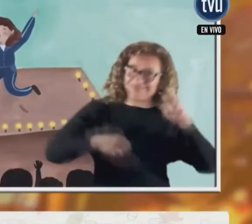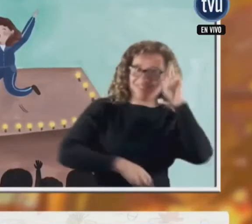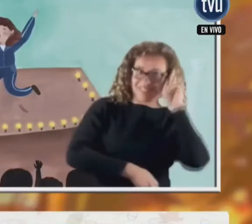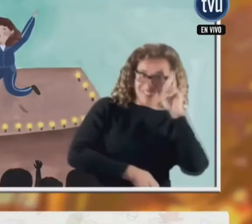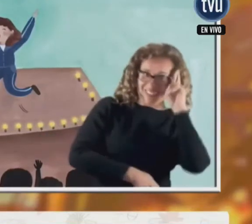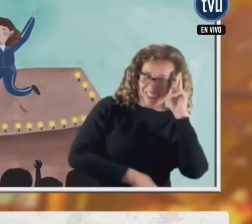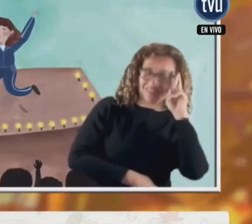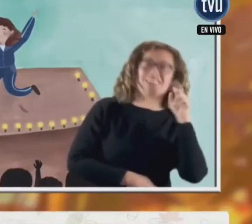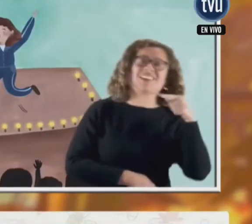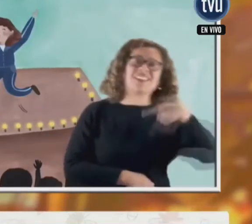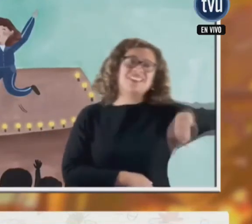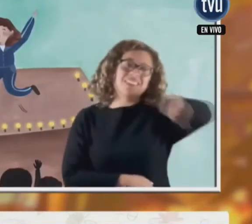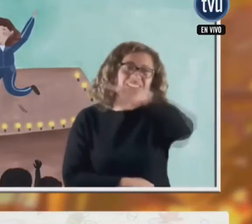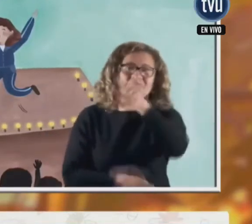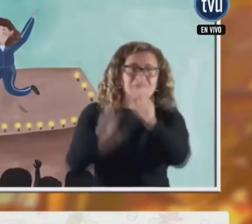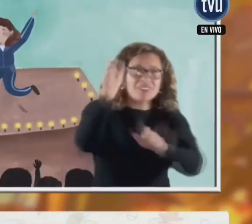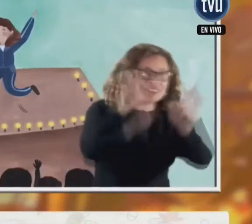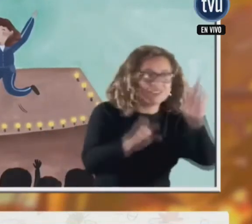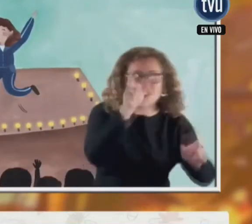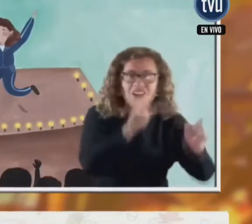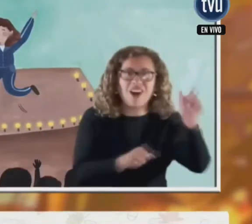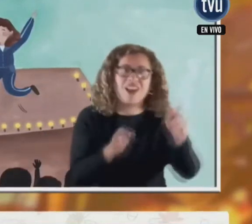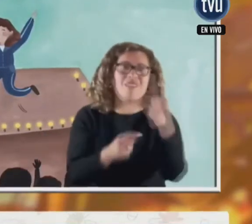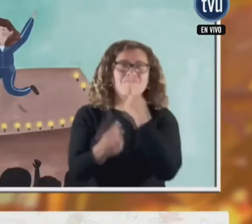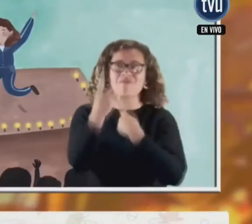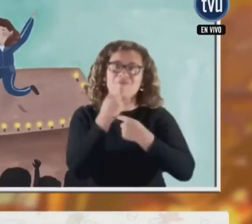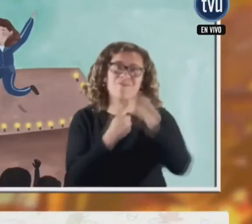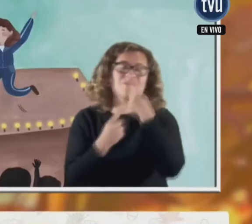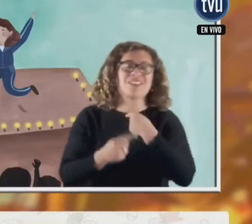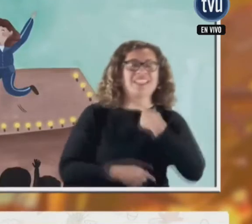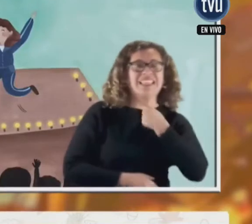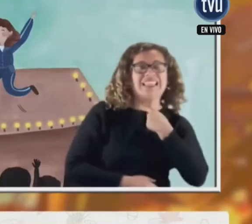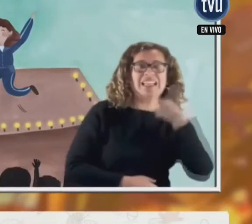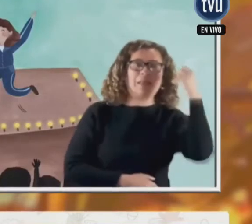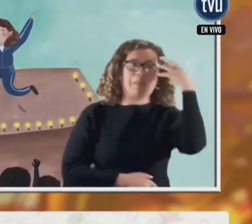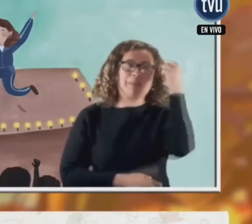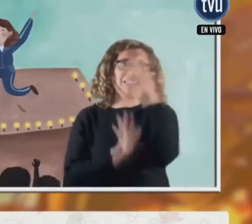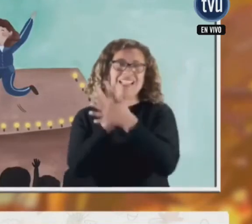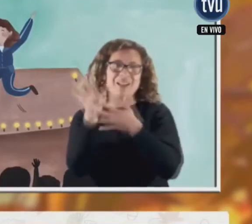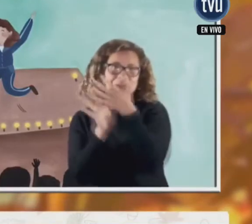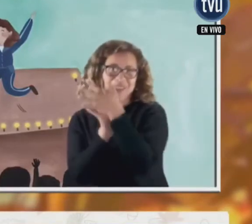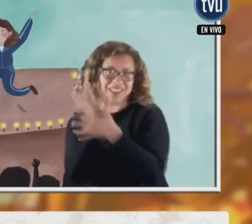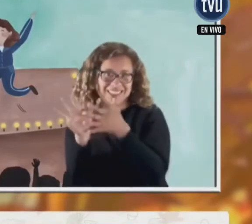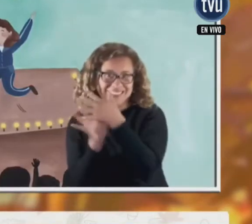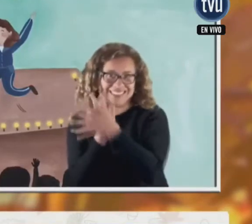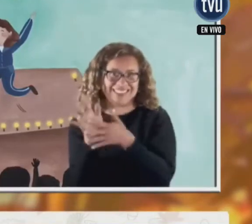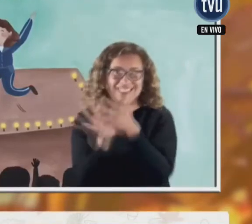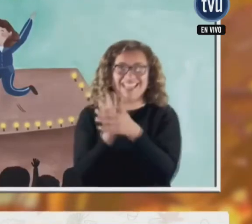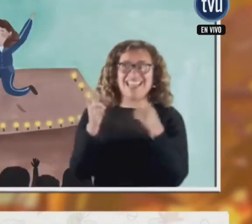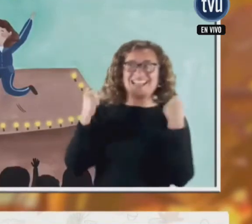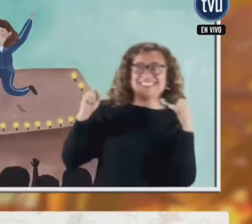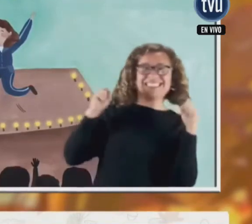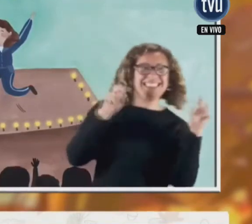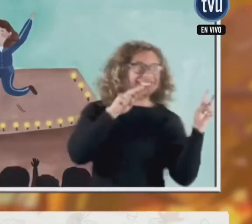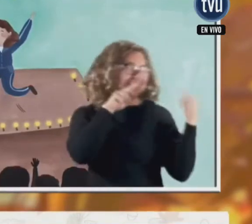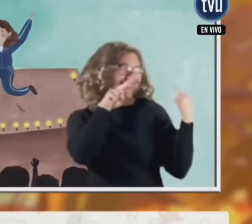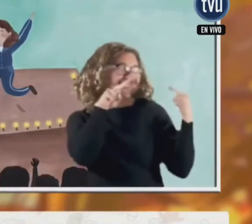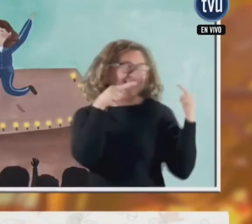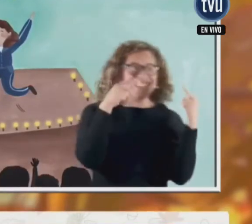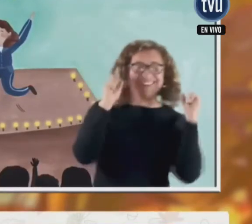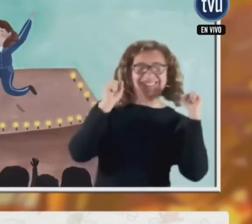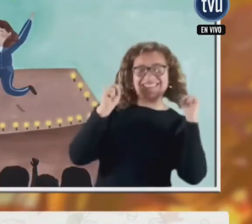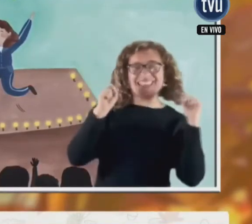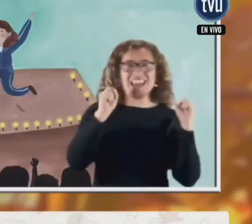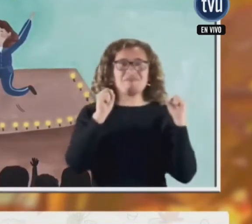con colombianos. Yo, por ejemplo, tengo personas muy importantes hoy día en mi vida que son de otras partes. Entonces, qué bueno poder a través de